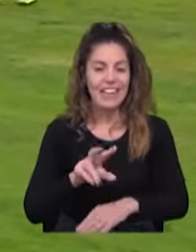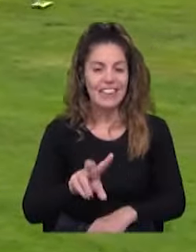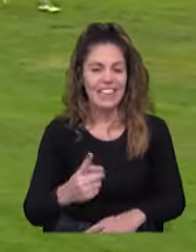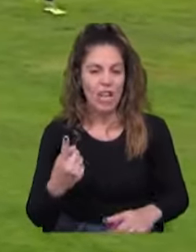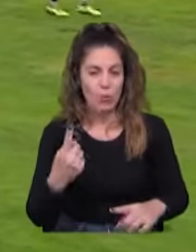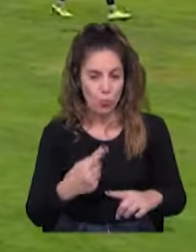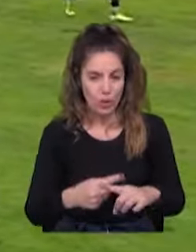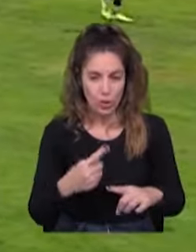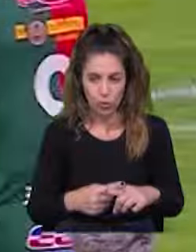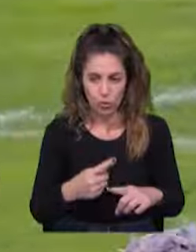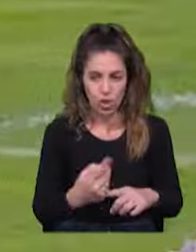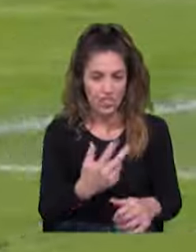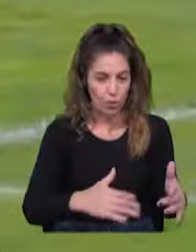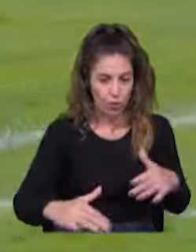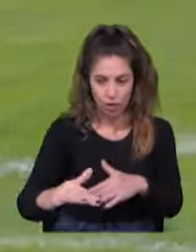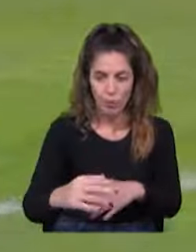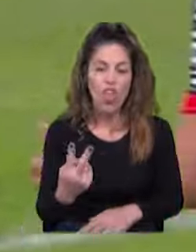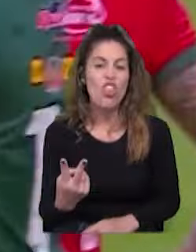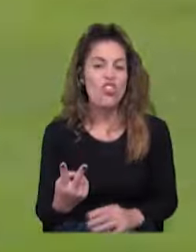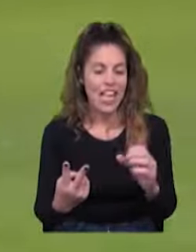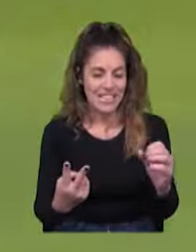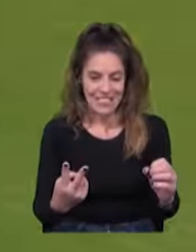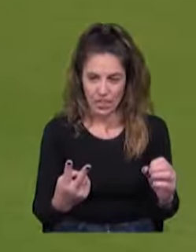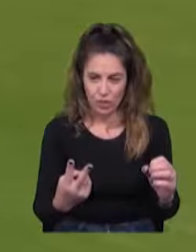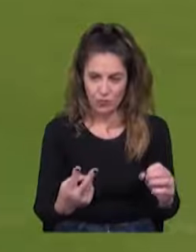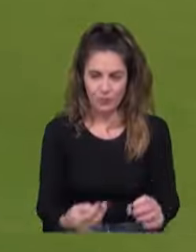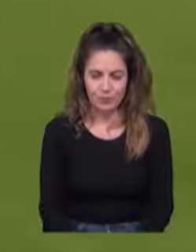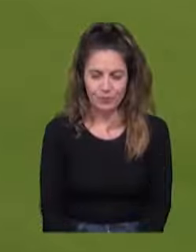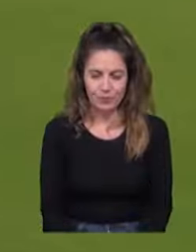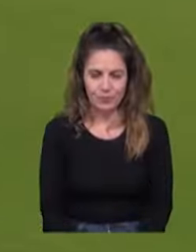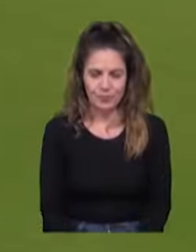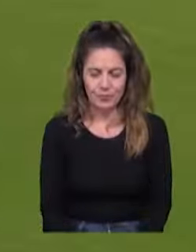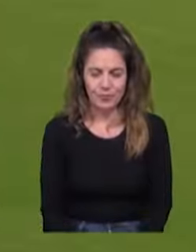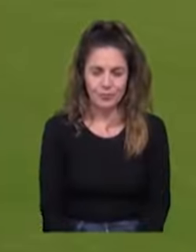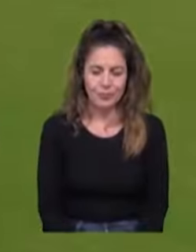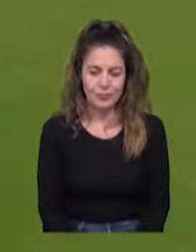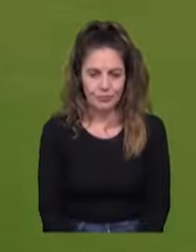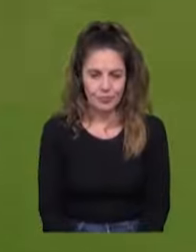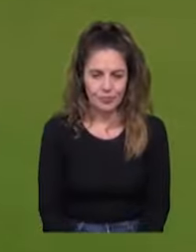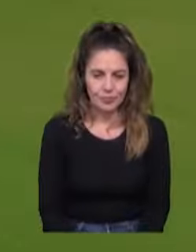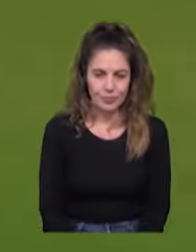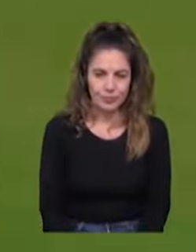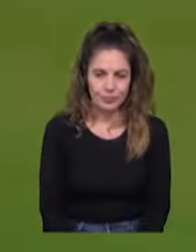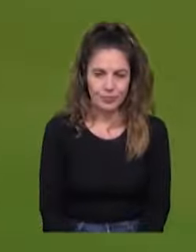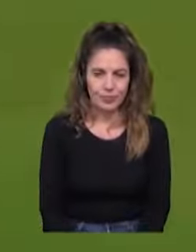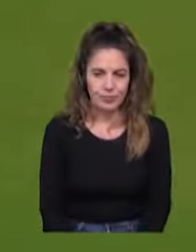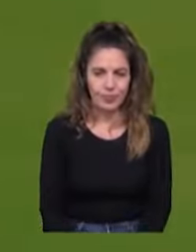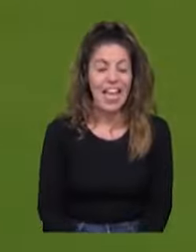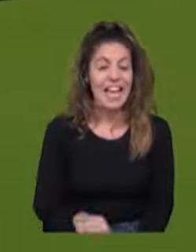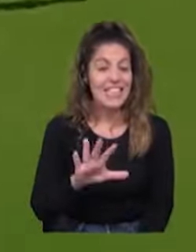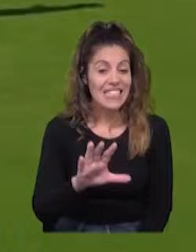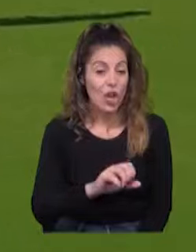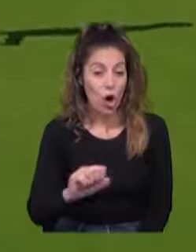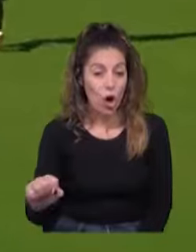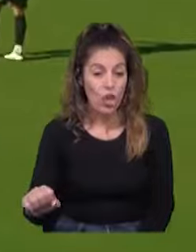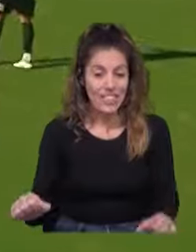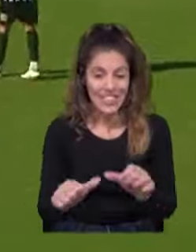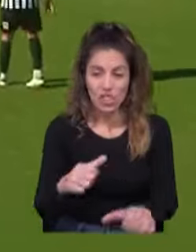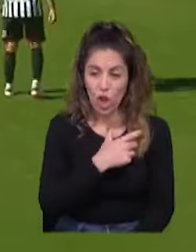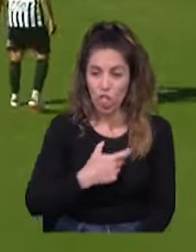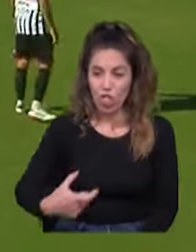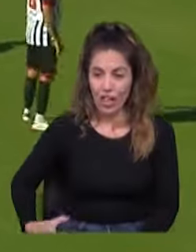del complemento 2 a0 los arachanes frente al equipo de barrio Bolívar cinco goles hizo danubio y